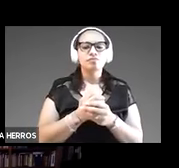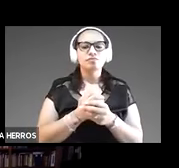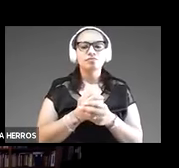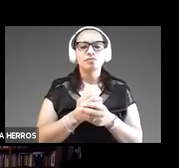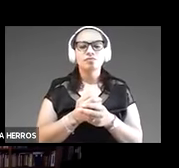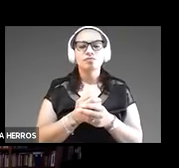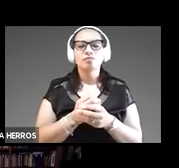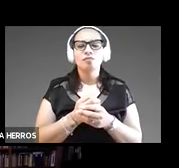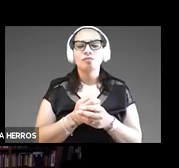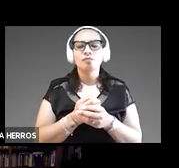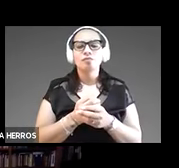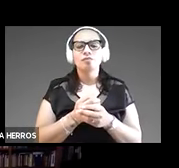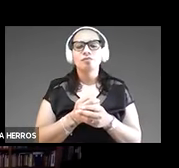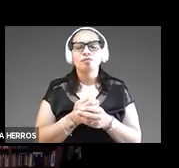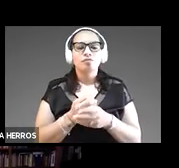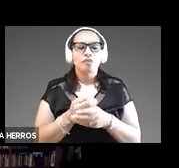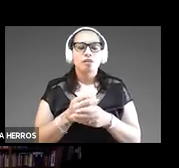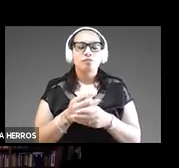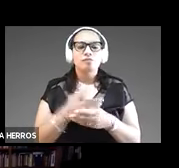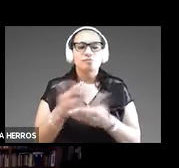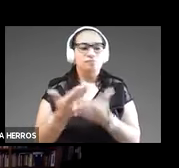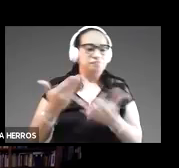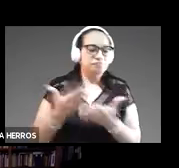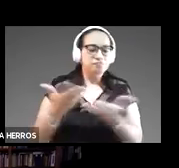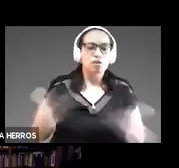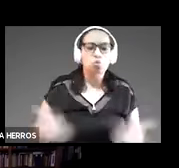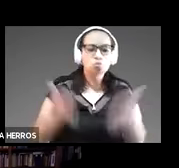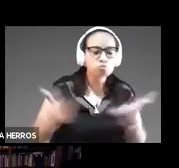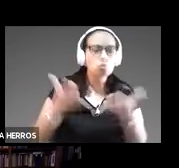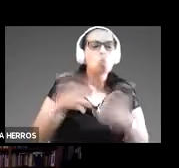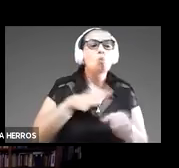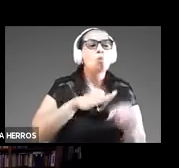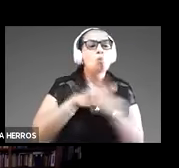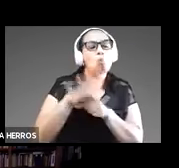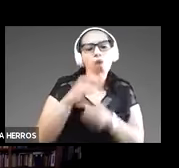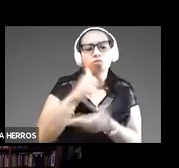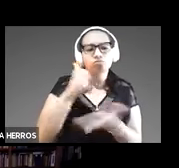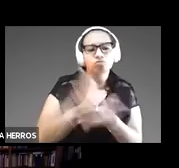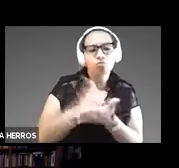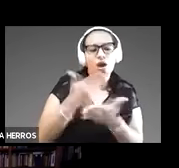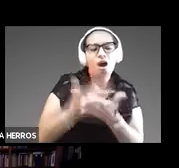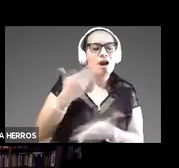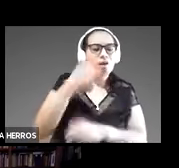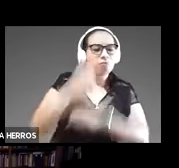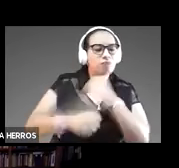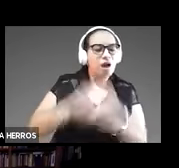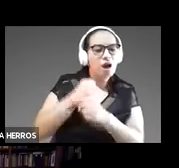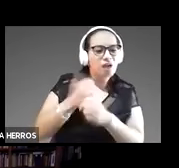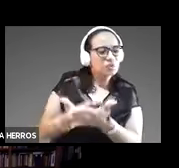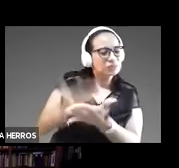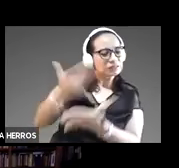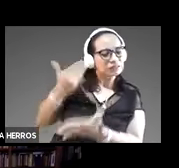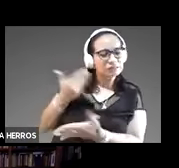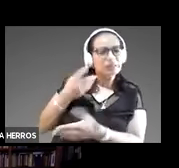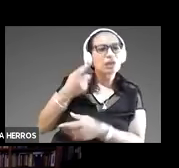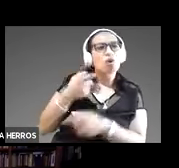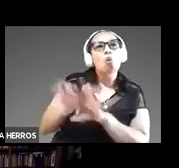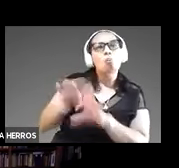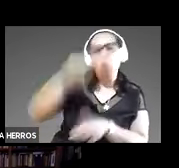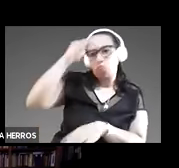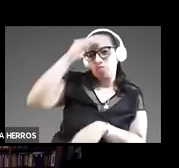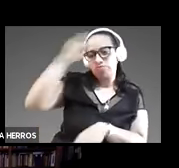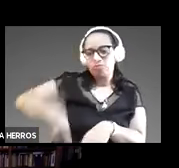se instalaron o se impulsaron en la ciudad en años anteriores, se conciben a la gobernanza como una